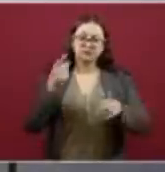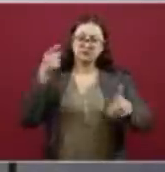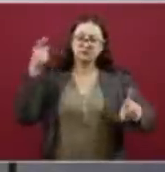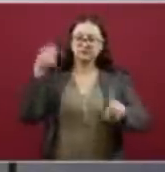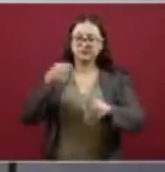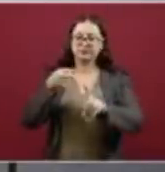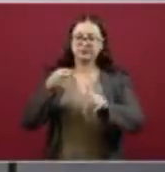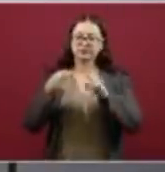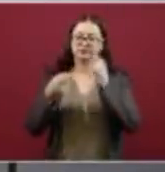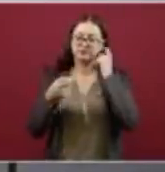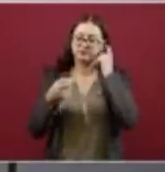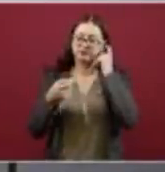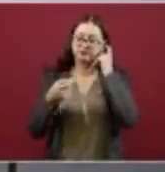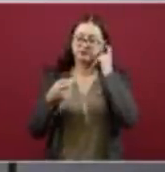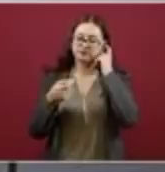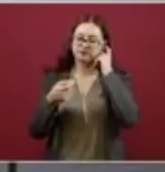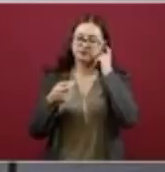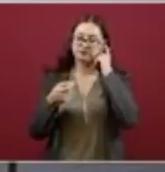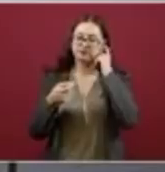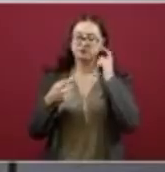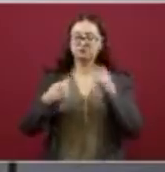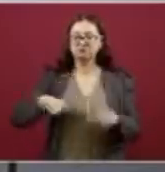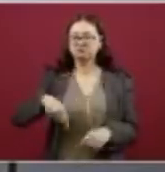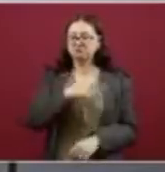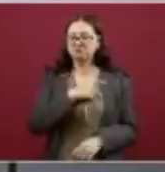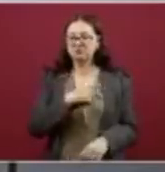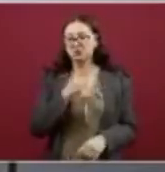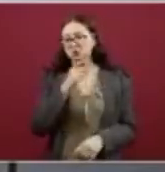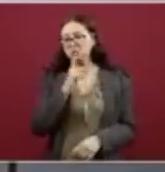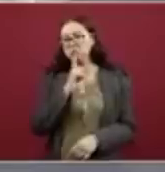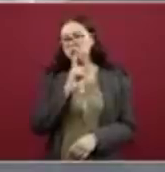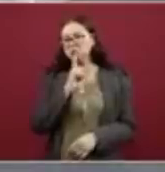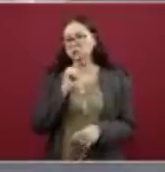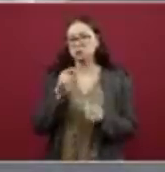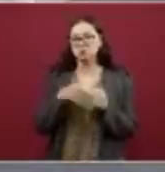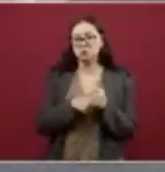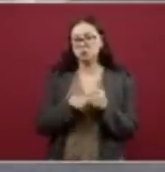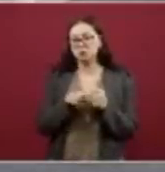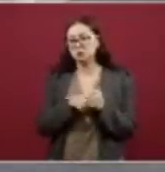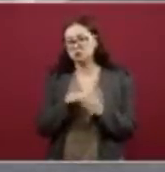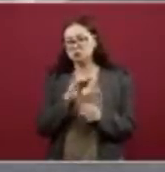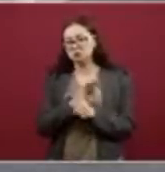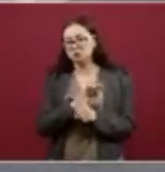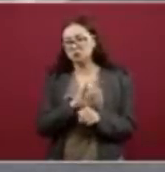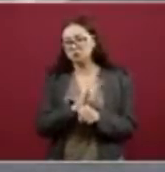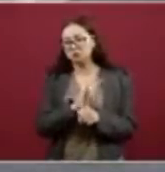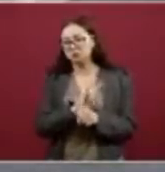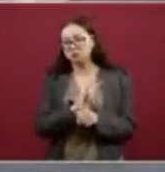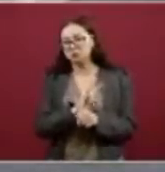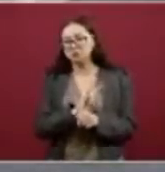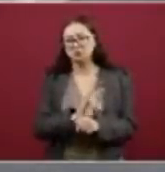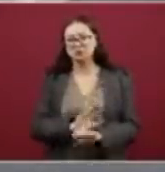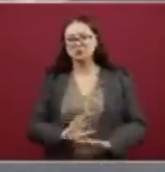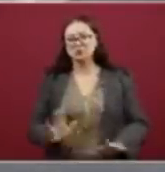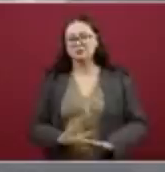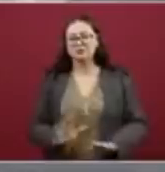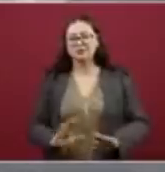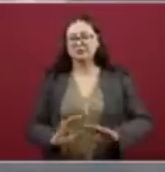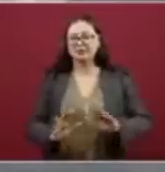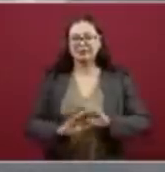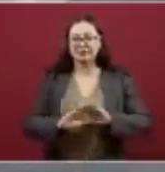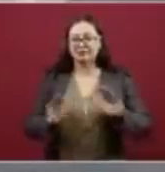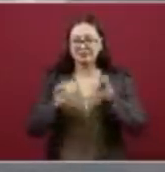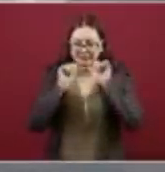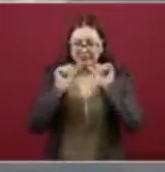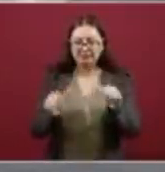indicación que tienen y no vamos a tapar nada, para que quede esto muy claro.